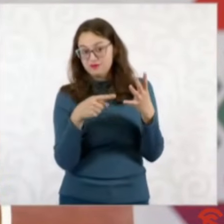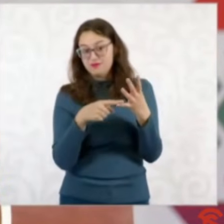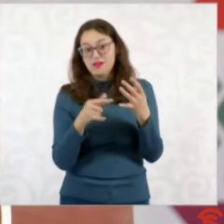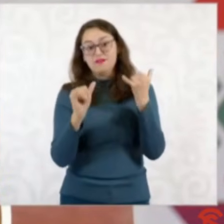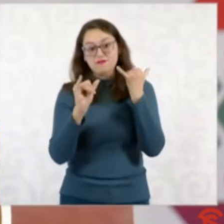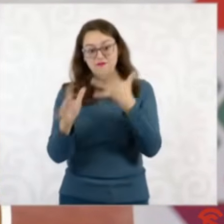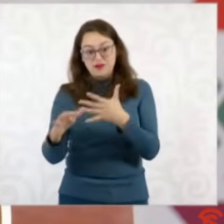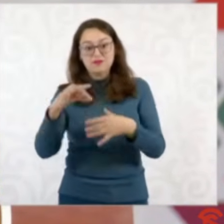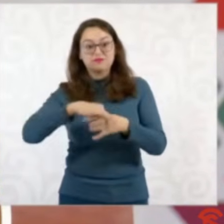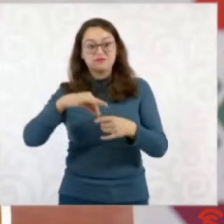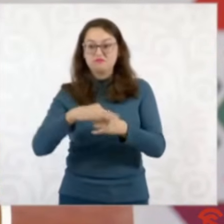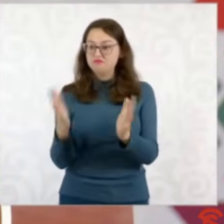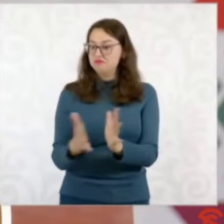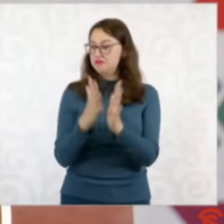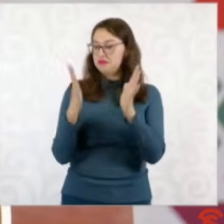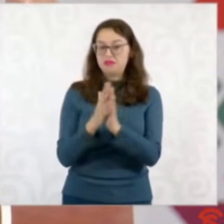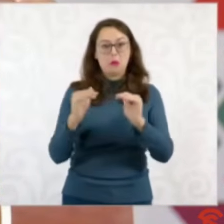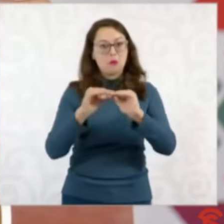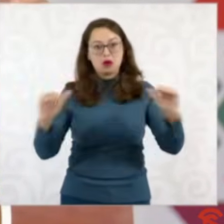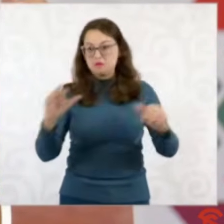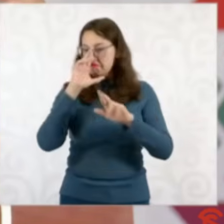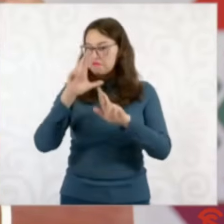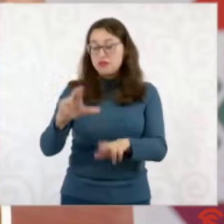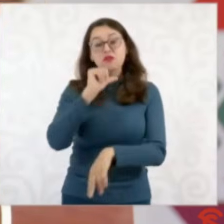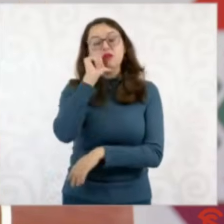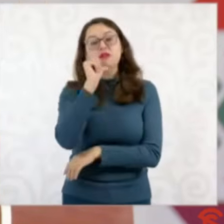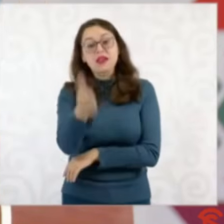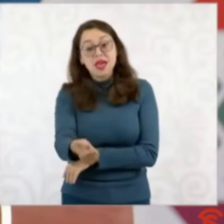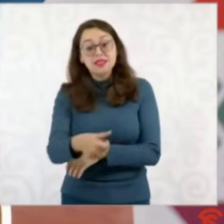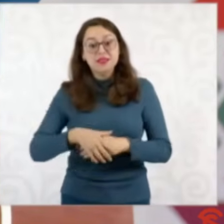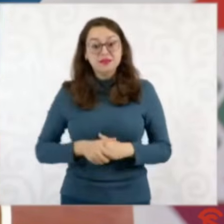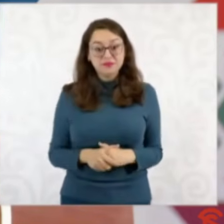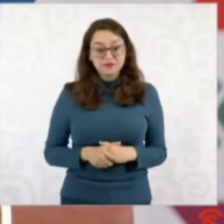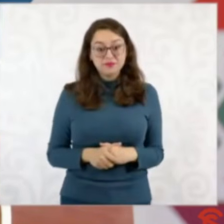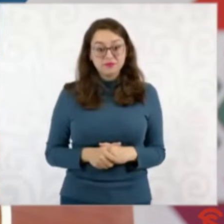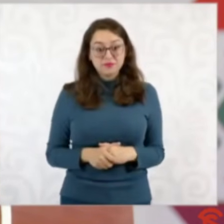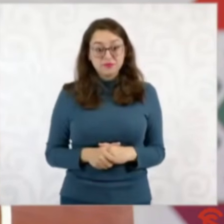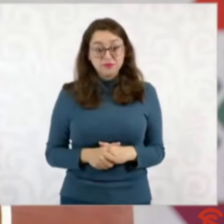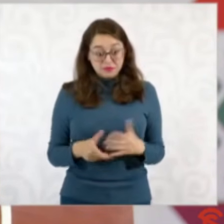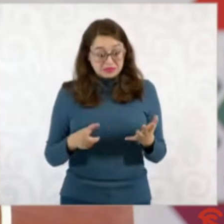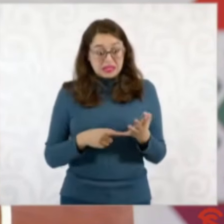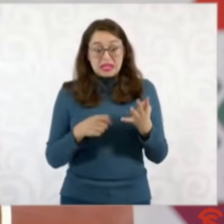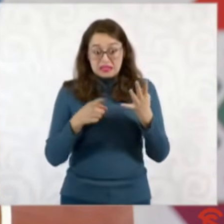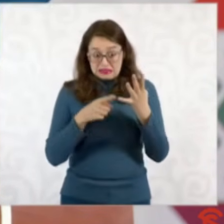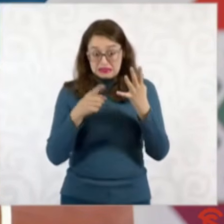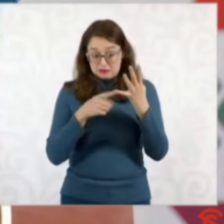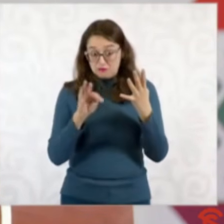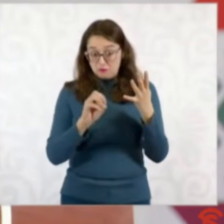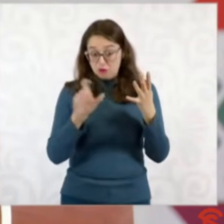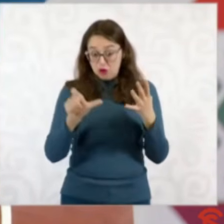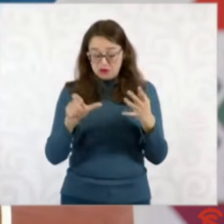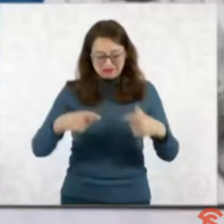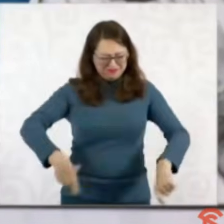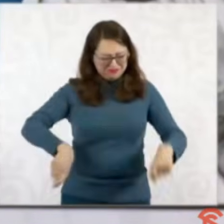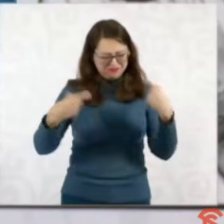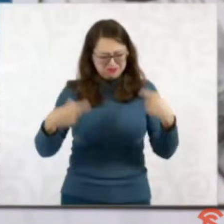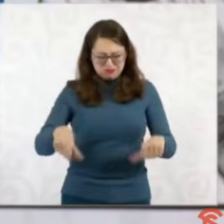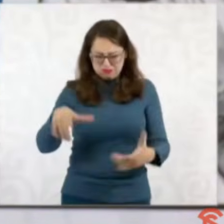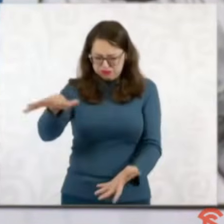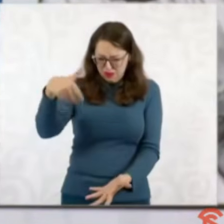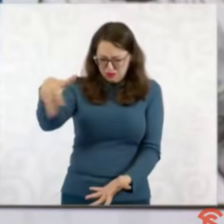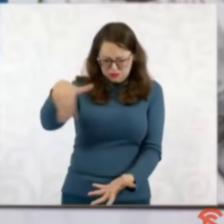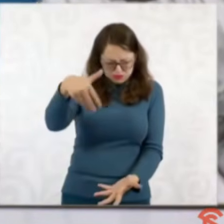la falta de democracia. Y bueno, tiene muchísimo dinero en aquella época porque el barril de petróleo estaba en